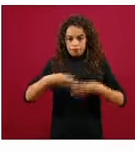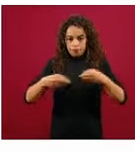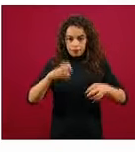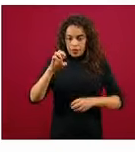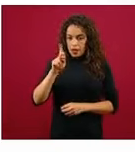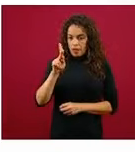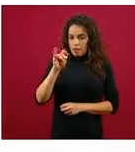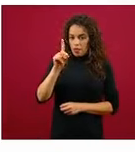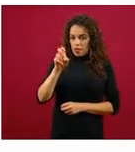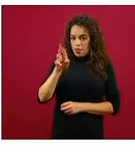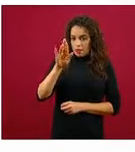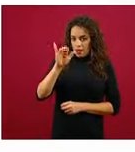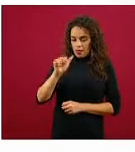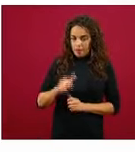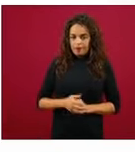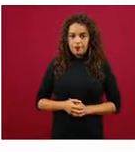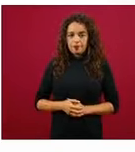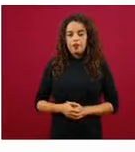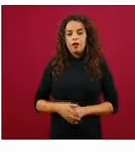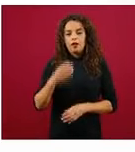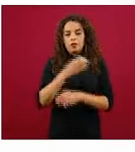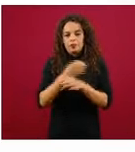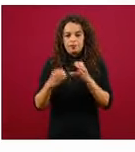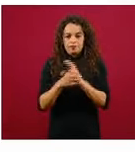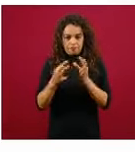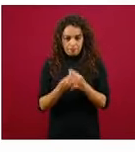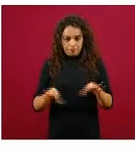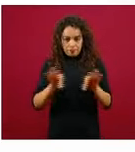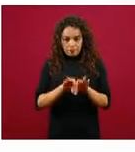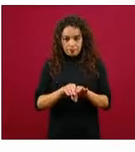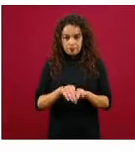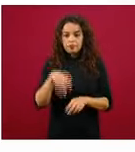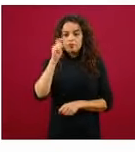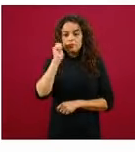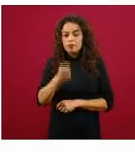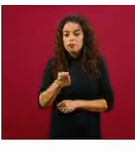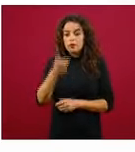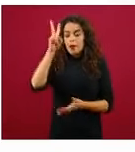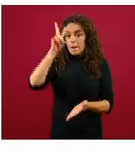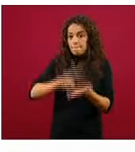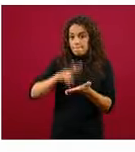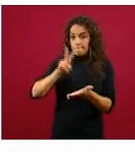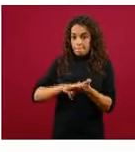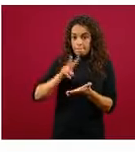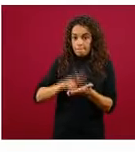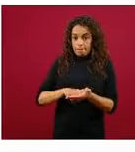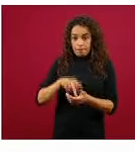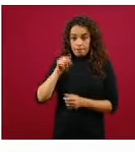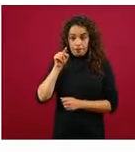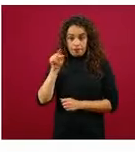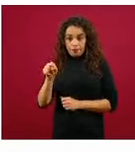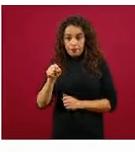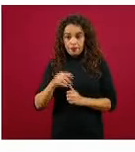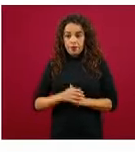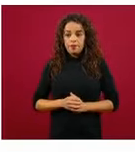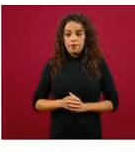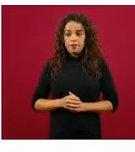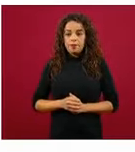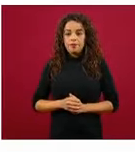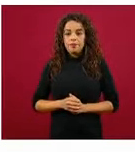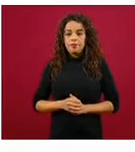puntos relevantes. Los precios unitarios de COVAX, que es la que maneja